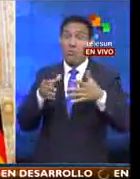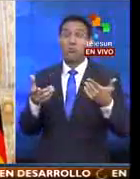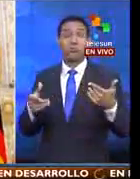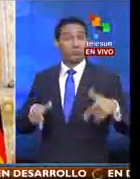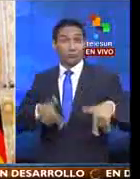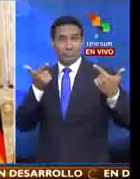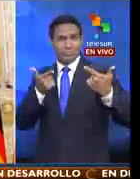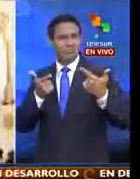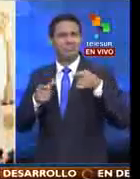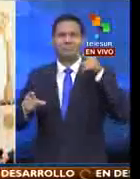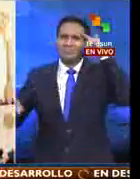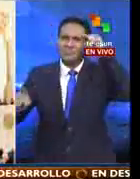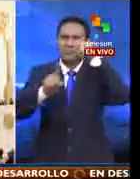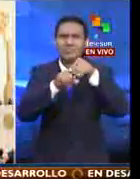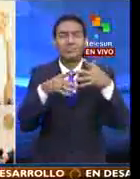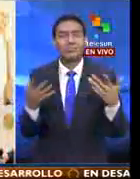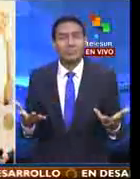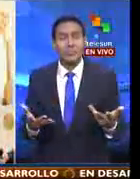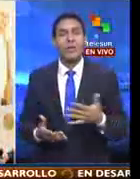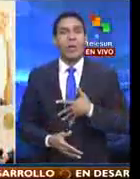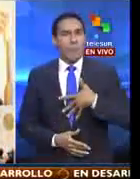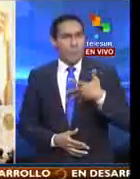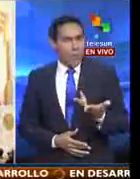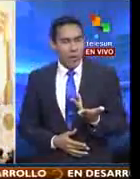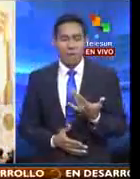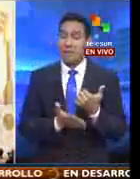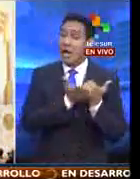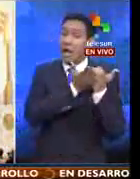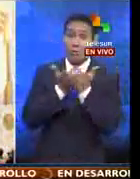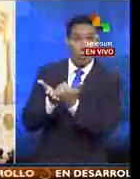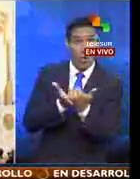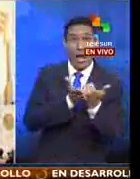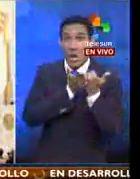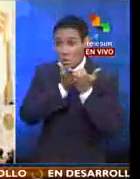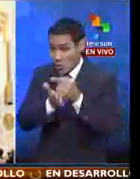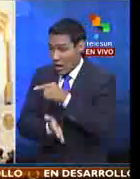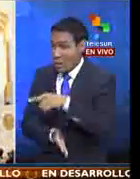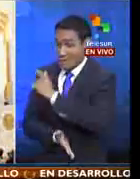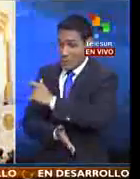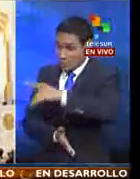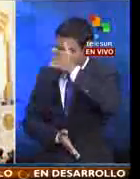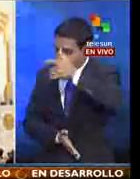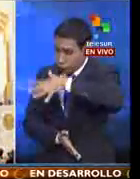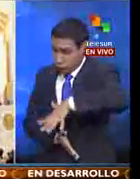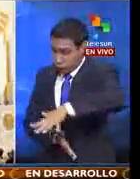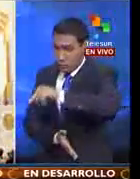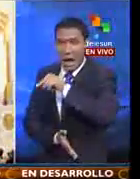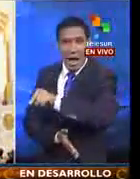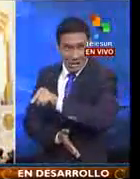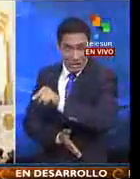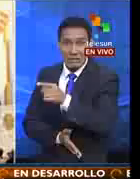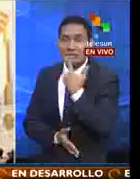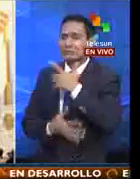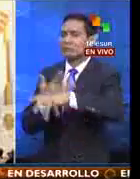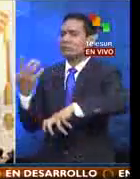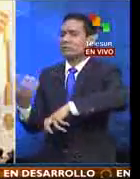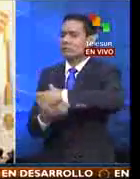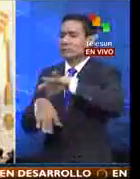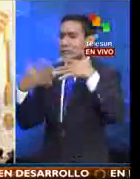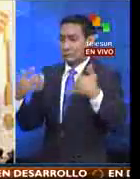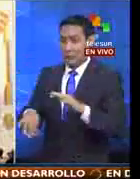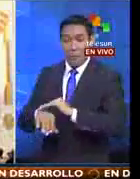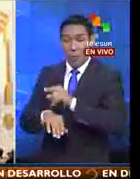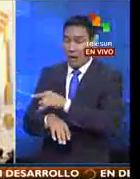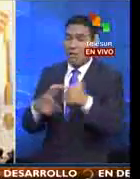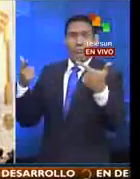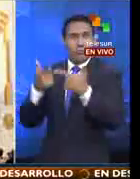batalla, con el fin de poder hacer llegar ayuda humanitaria a la población que se encuentra en crisis después